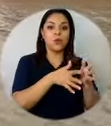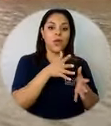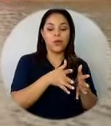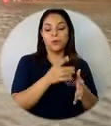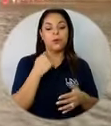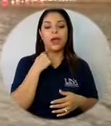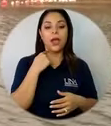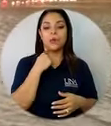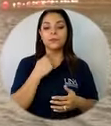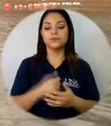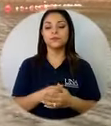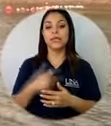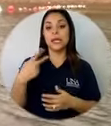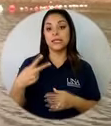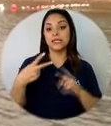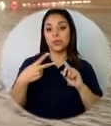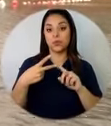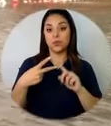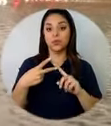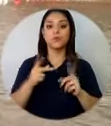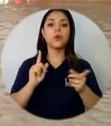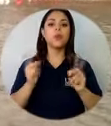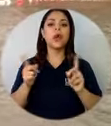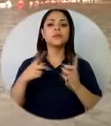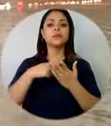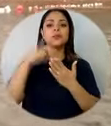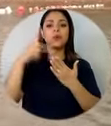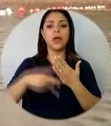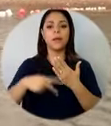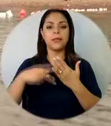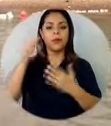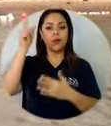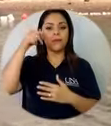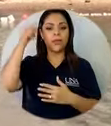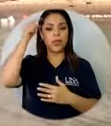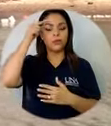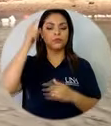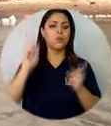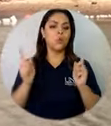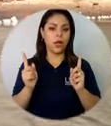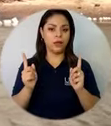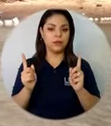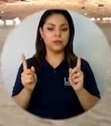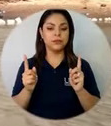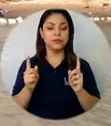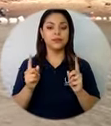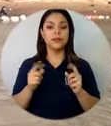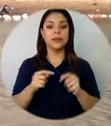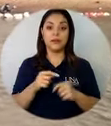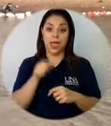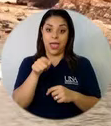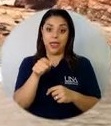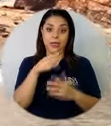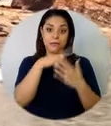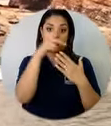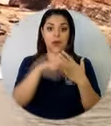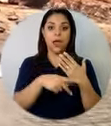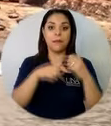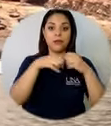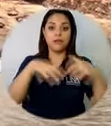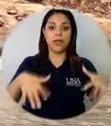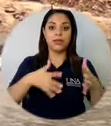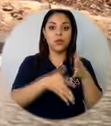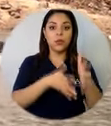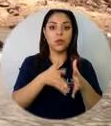segunda opción es, bueno, ¿cuáles son la intervención del Estado? ¿Cuáles son los programas de política pública? Y aquí tenemos el tema de las redes de cuidado, que son